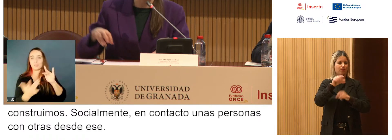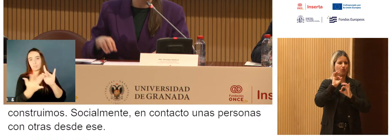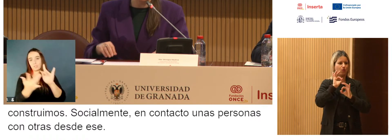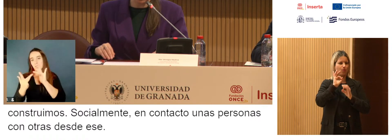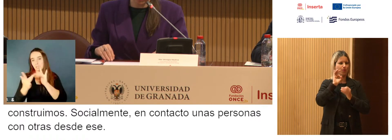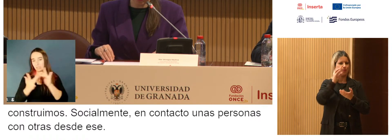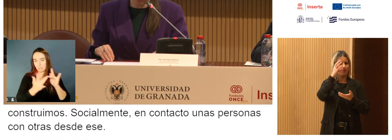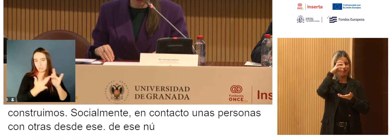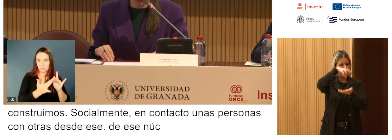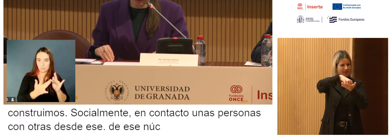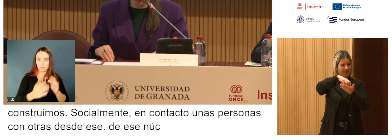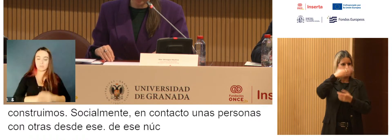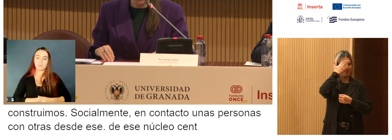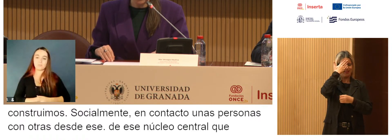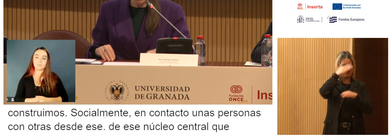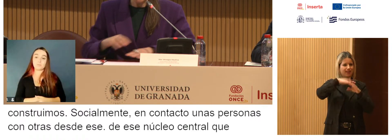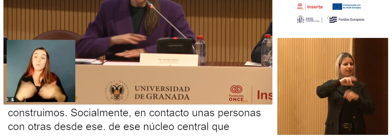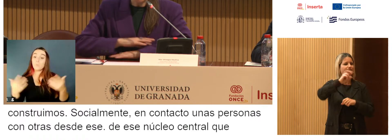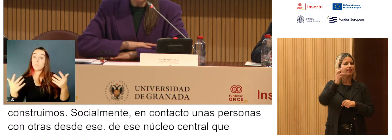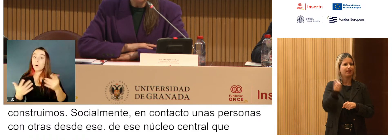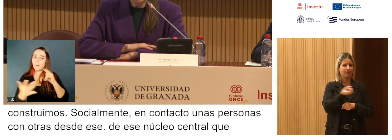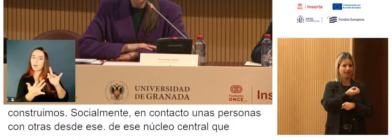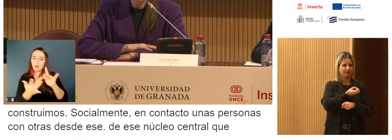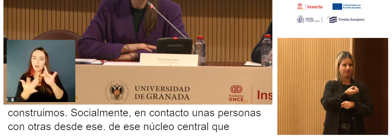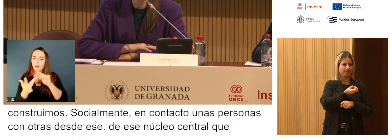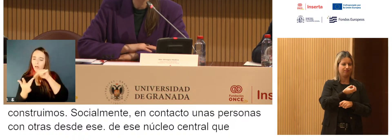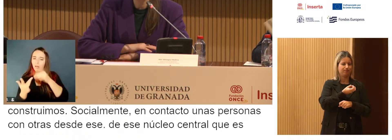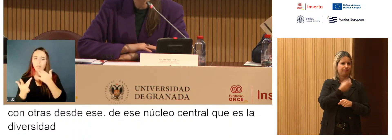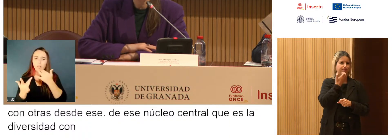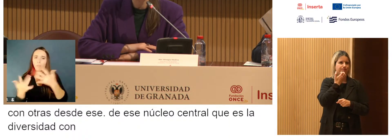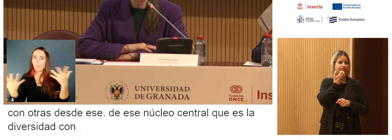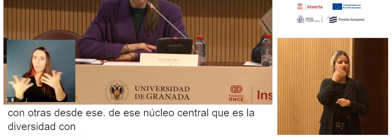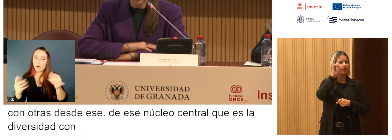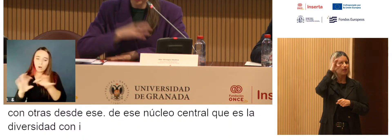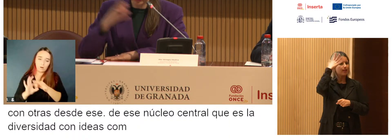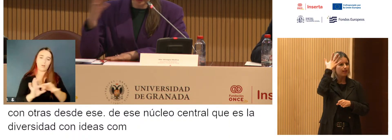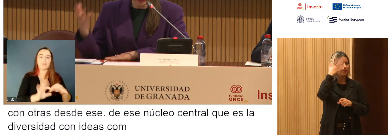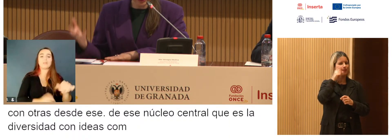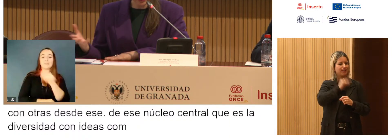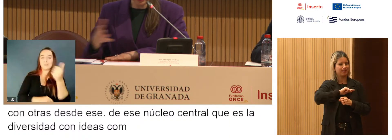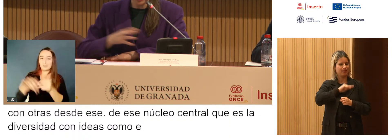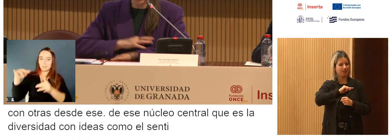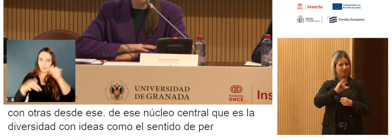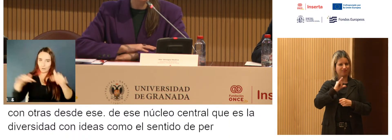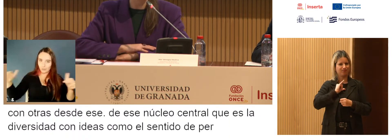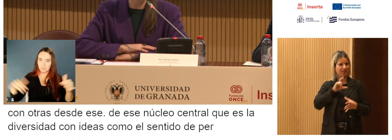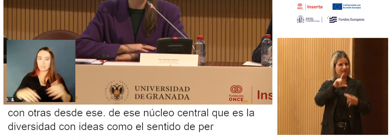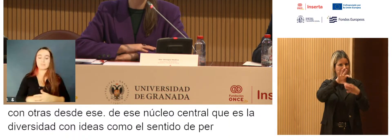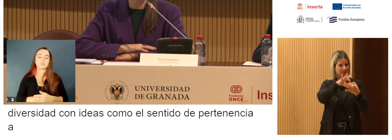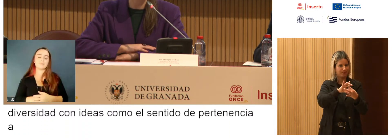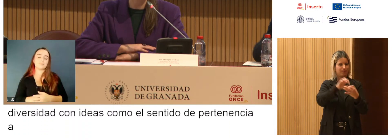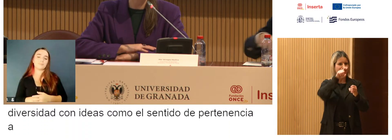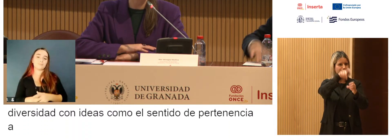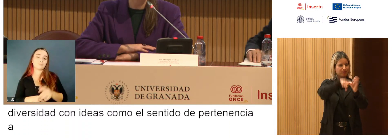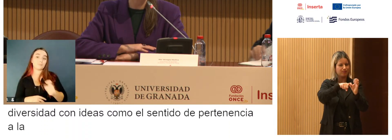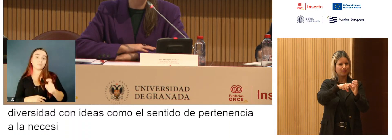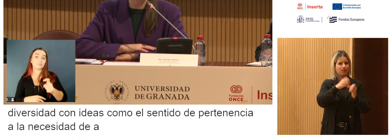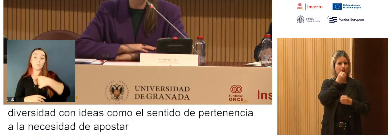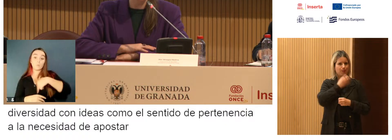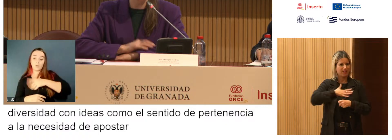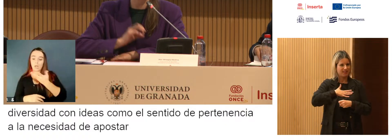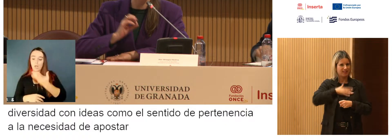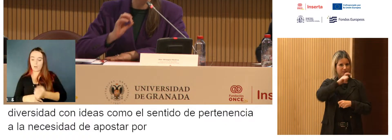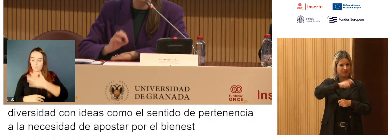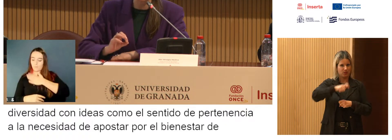núcleo central que es la diversidad, con ideas como el sentido de pertenencia, la necesidad de apostar por el bienestar de todas